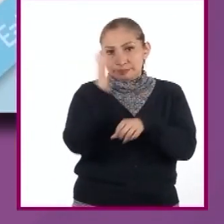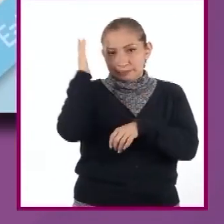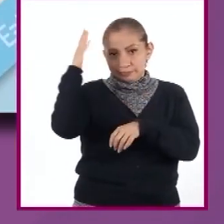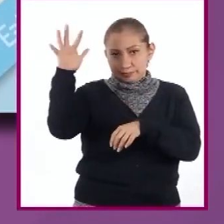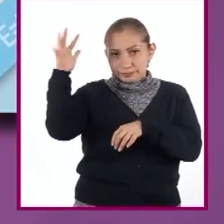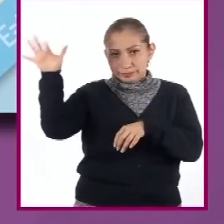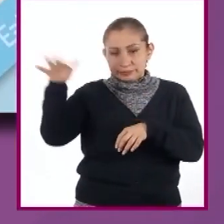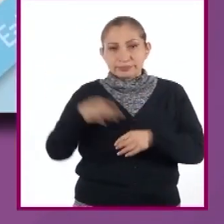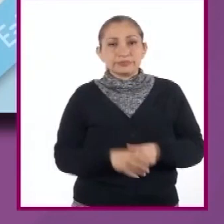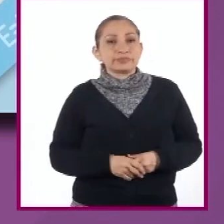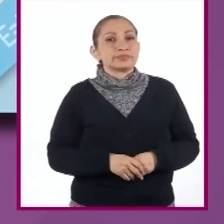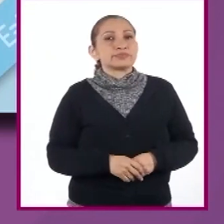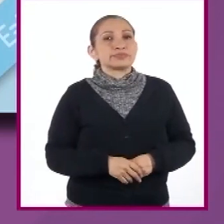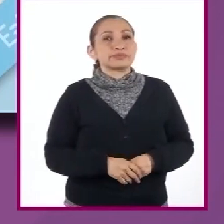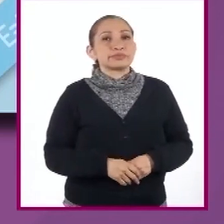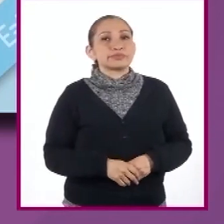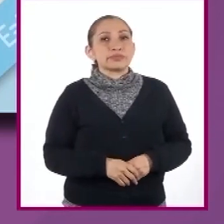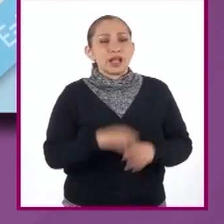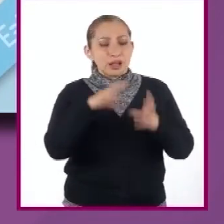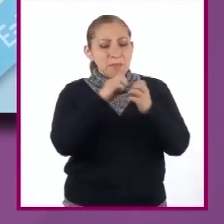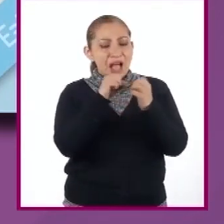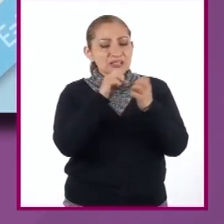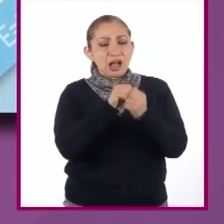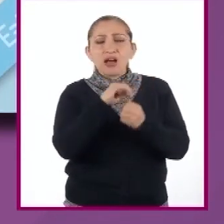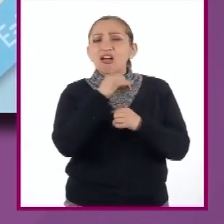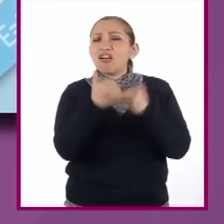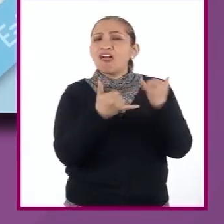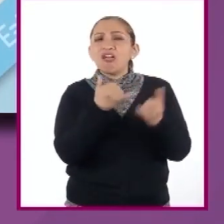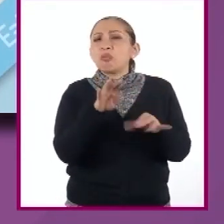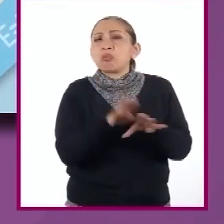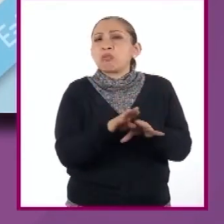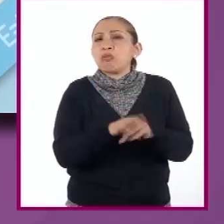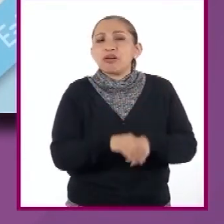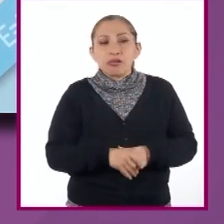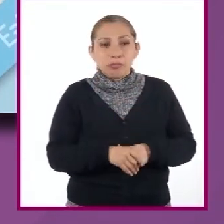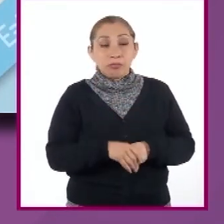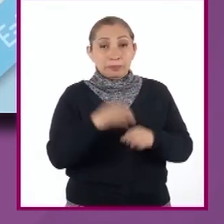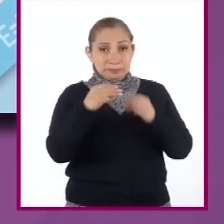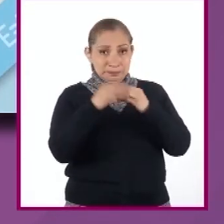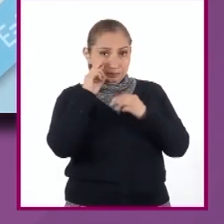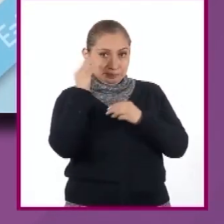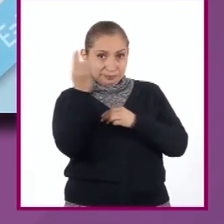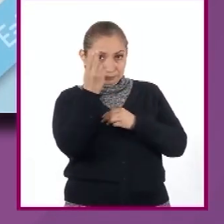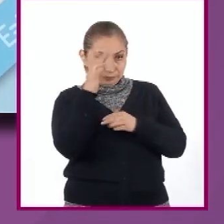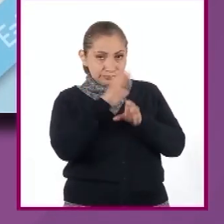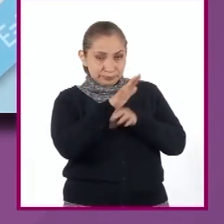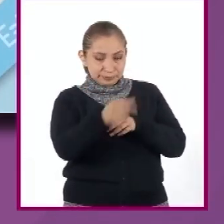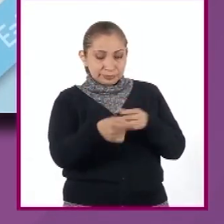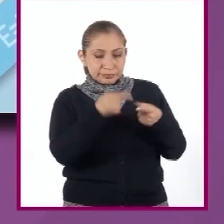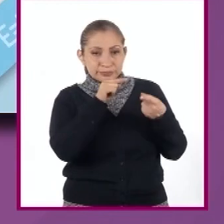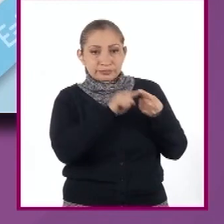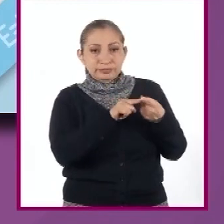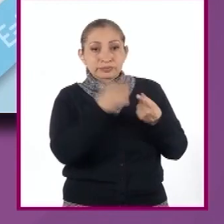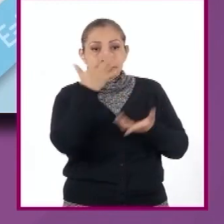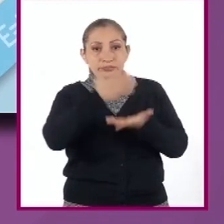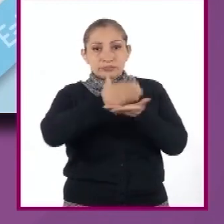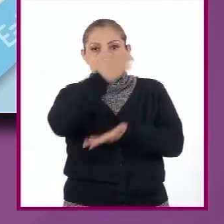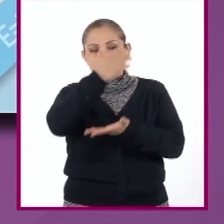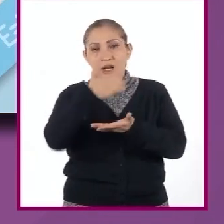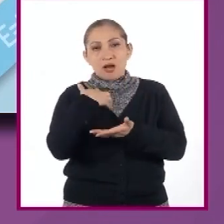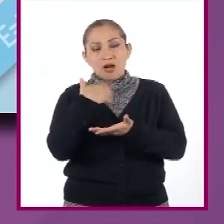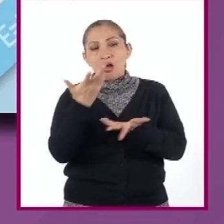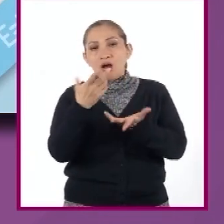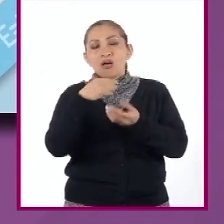adulto. Masa juguetona. ¿Y cómo la hacemos? El material que necesitamos es un vaso